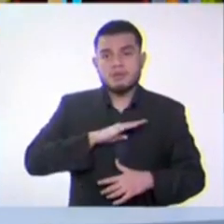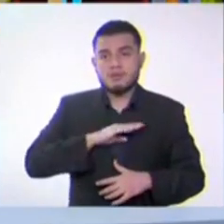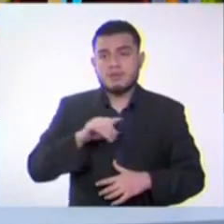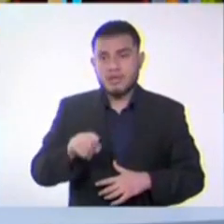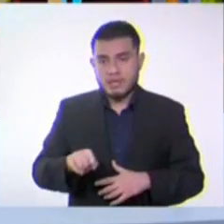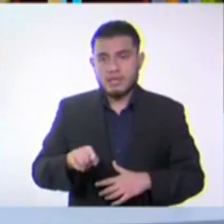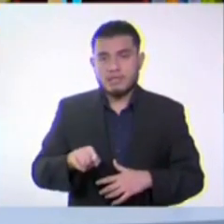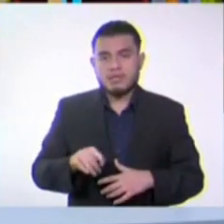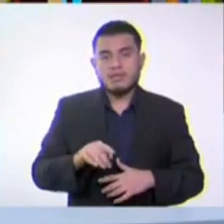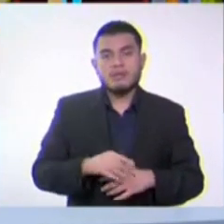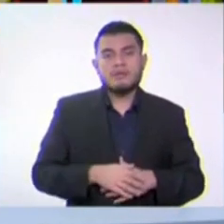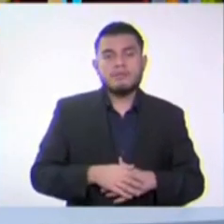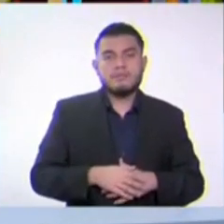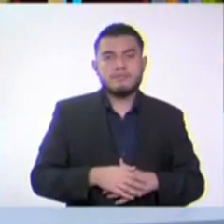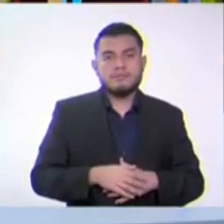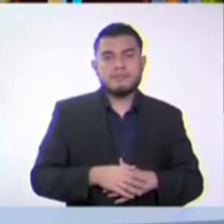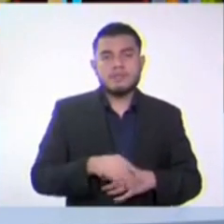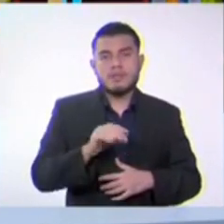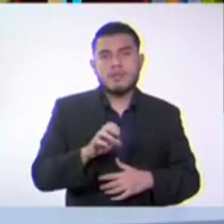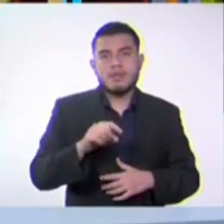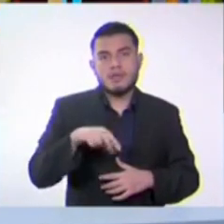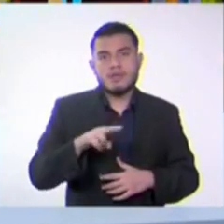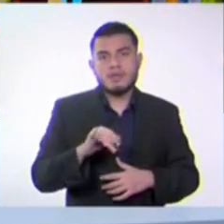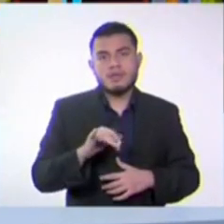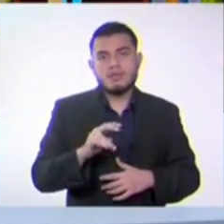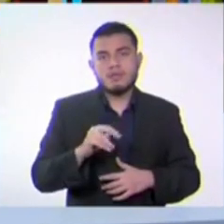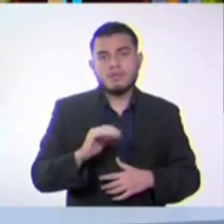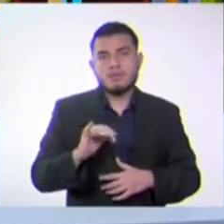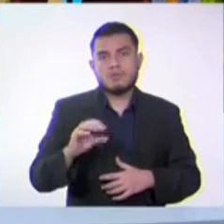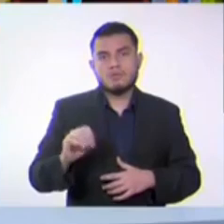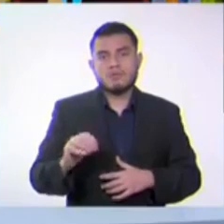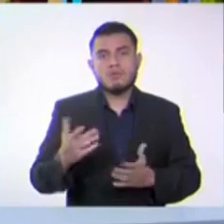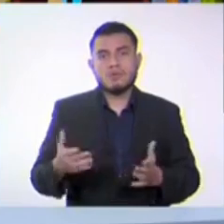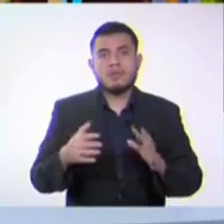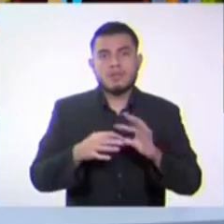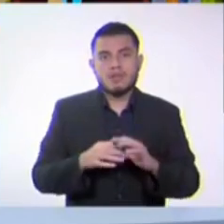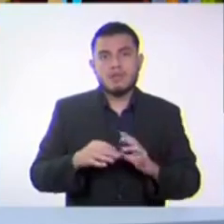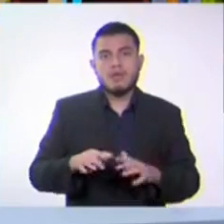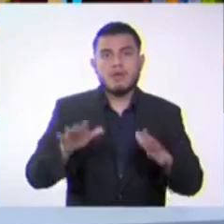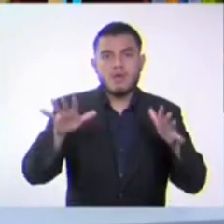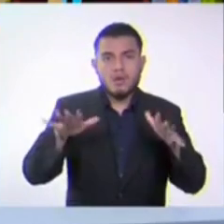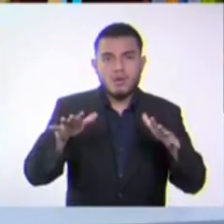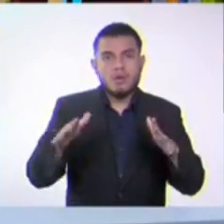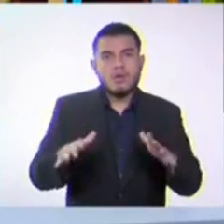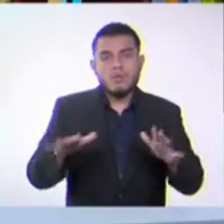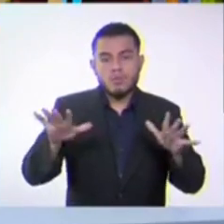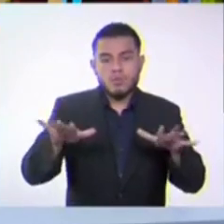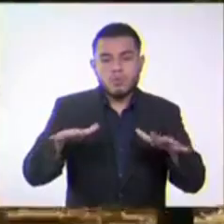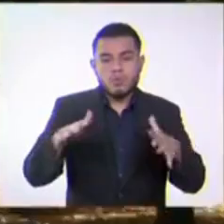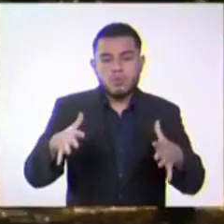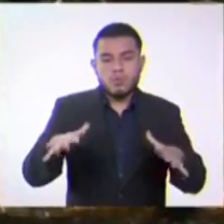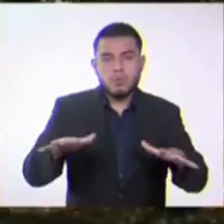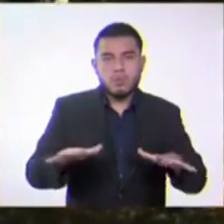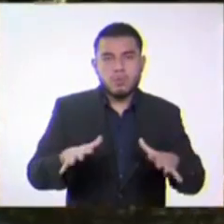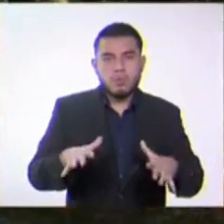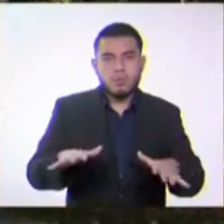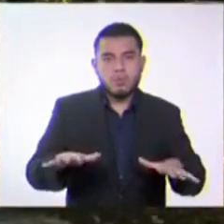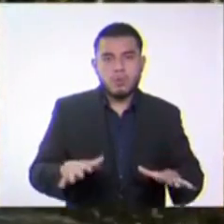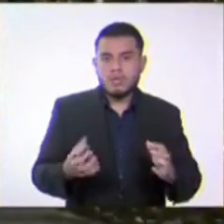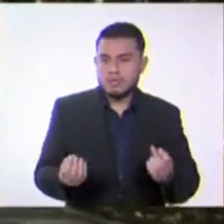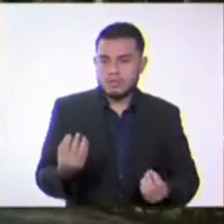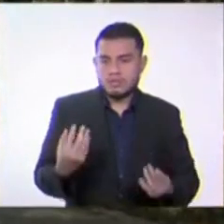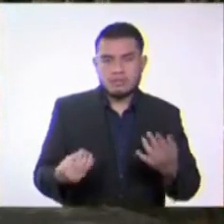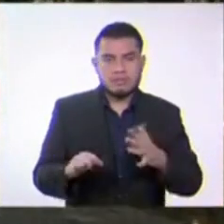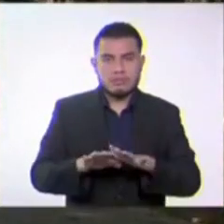equinoccio se le conoce como el equinoccio de otoño. Es decir, damos por finalizado el verano y damos